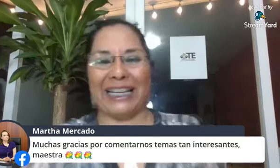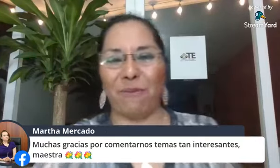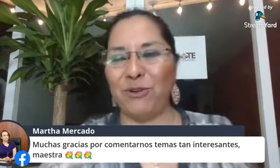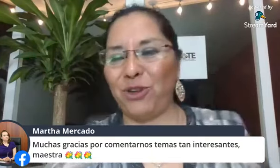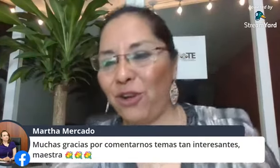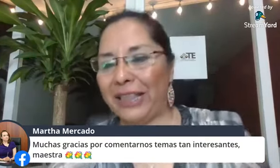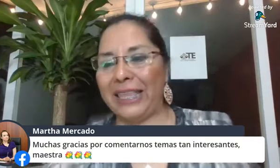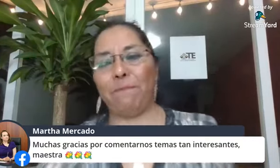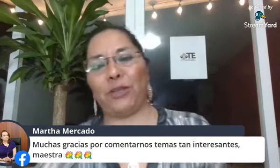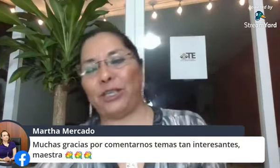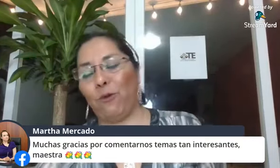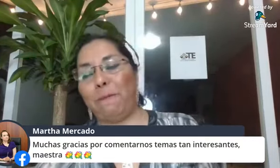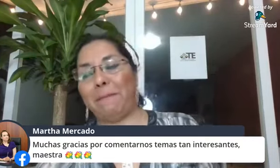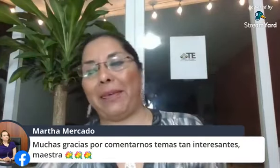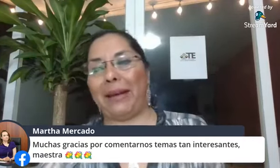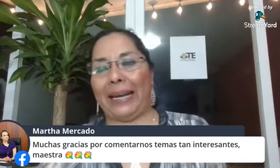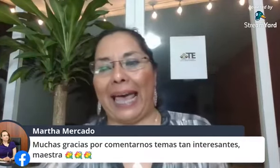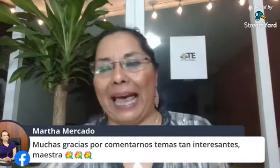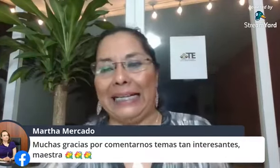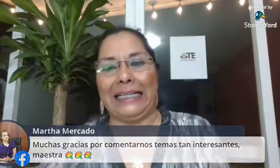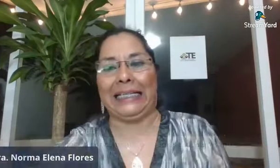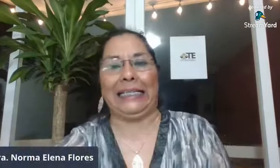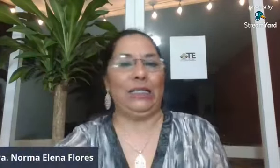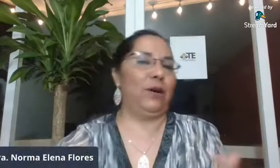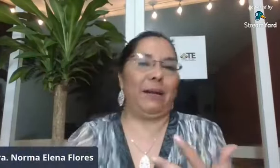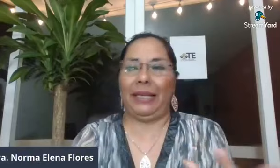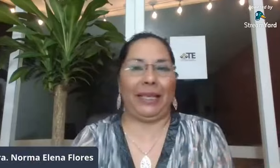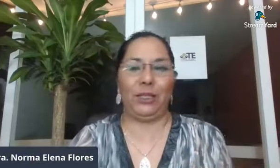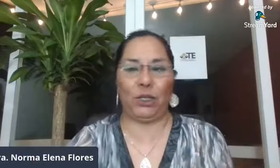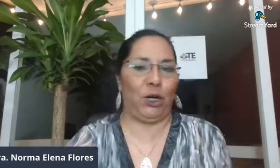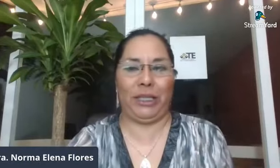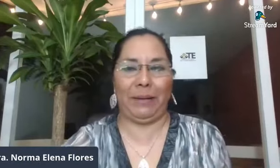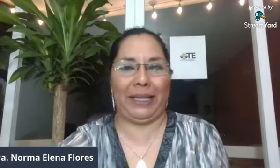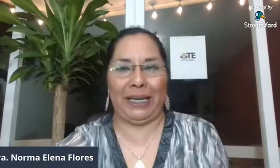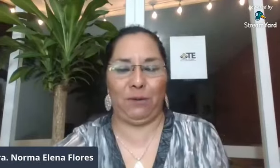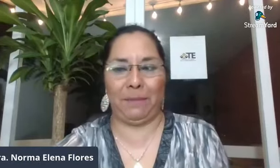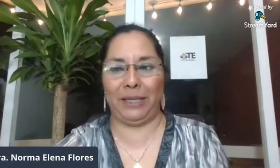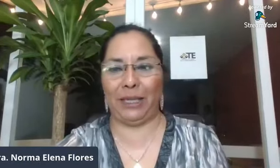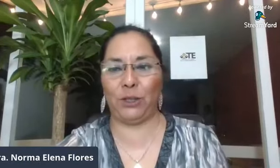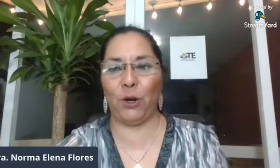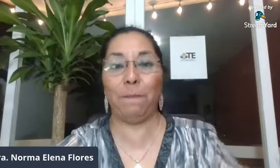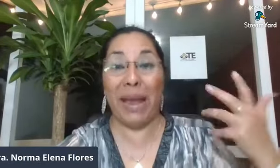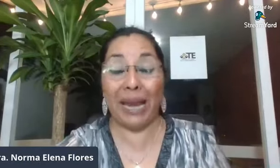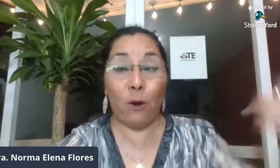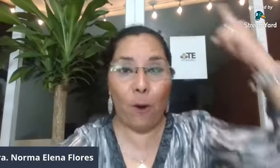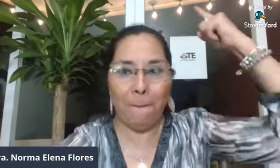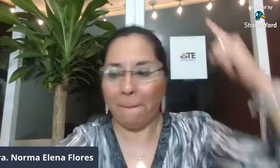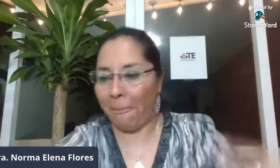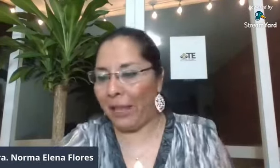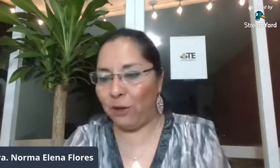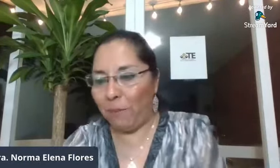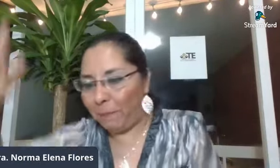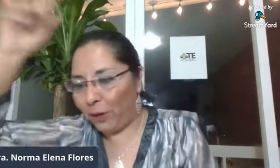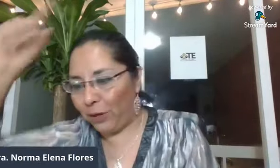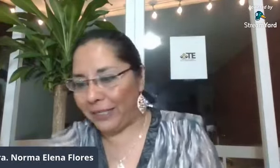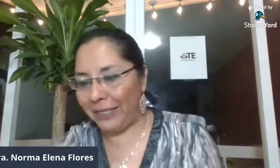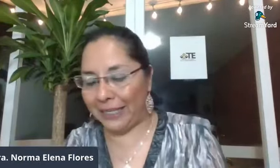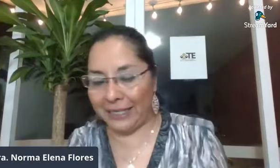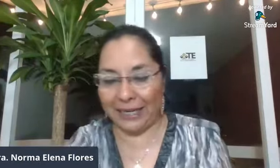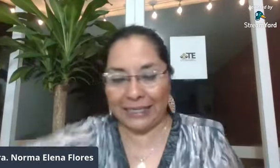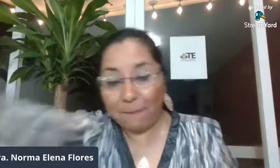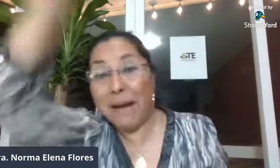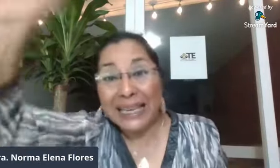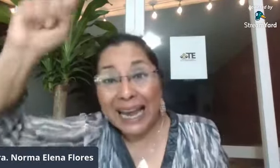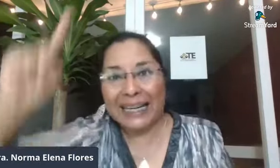ahora sí ya les robé un chorro de tiempo, discúlpenme, de verdad, no era mi intención, de verdad que no era mi intención, pero no me puedo ir